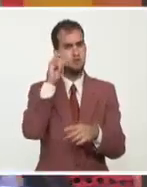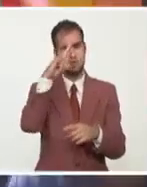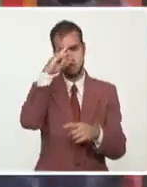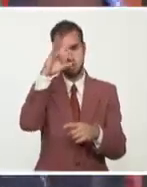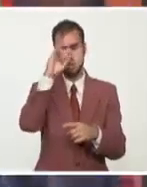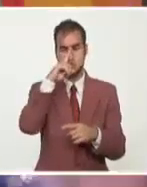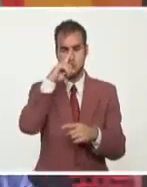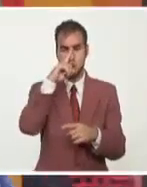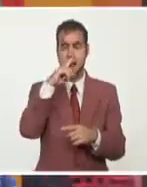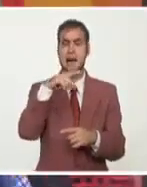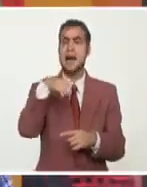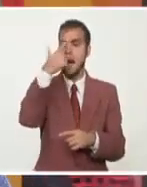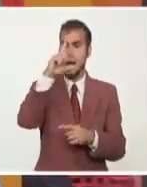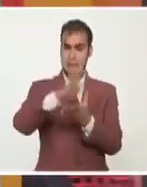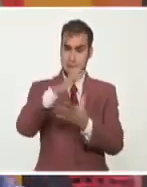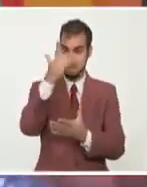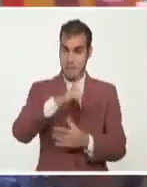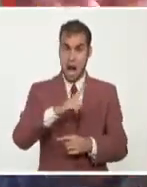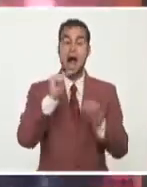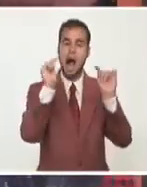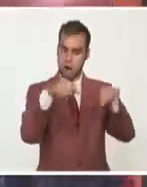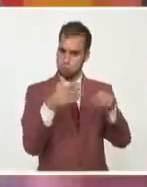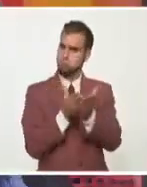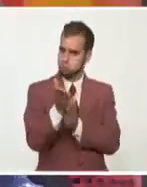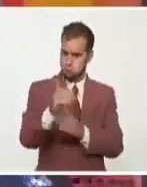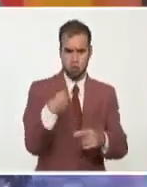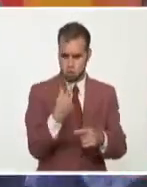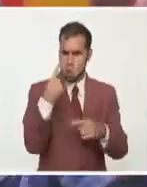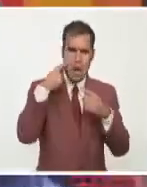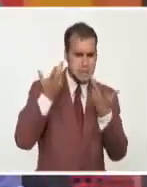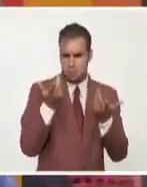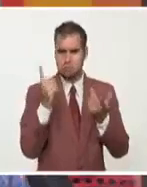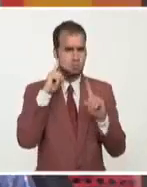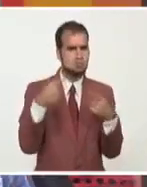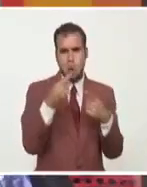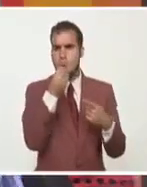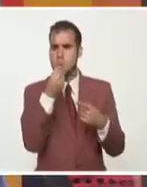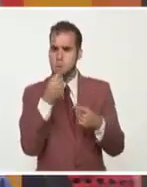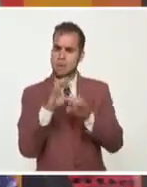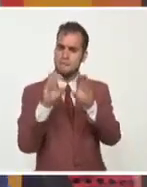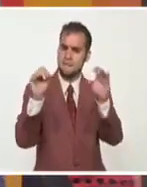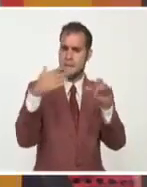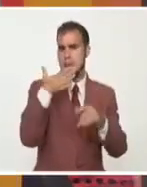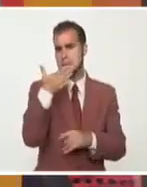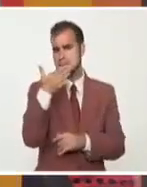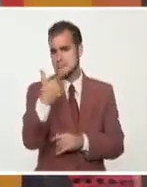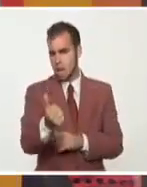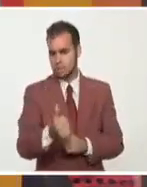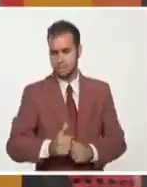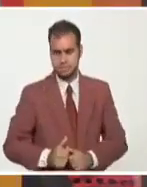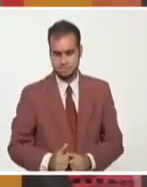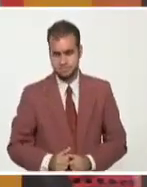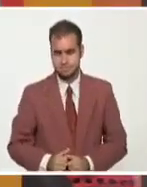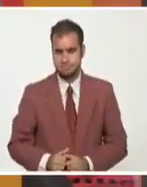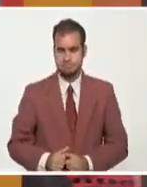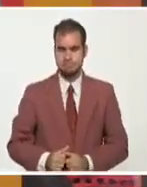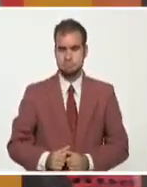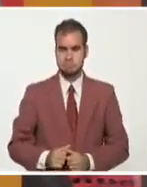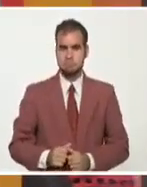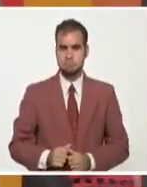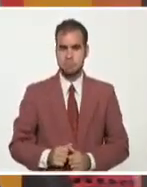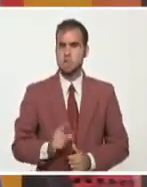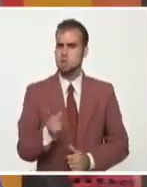nosotros, pero que sigue y sigue, y vamos a seguir buscando música para llevarla a este formato, y vamos a seguir buscando escenarios